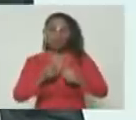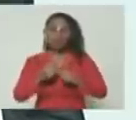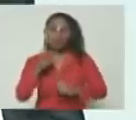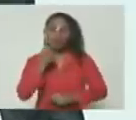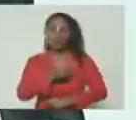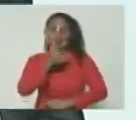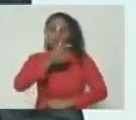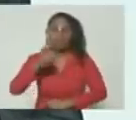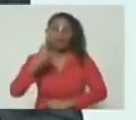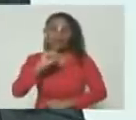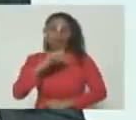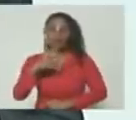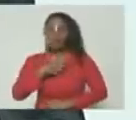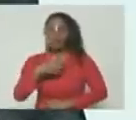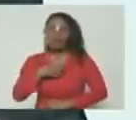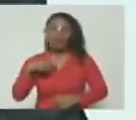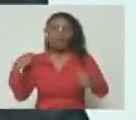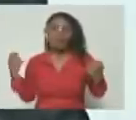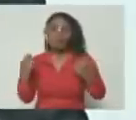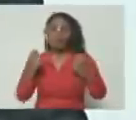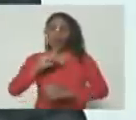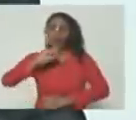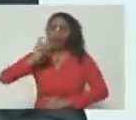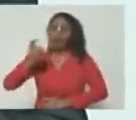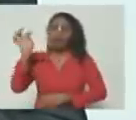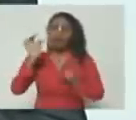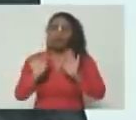que no se puede promover el odio como forma de